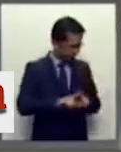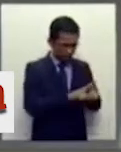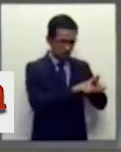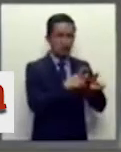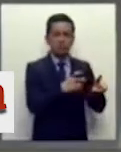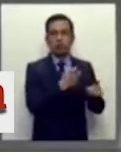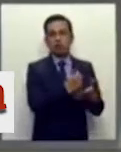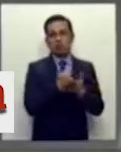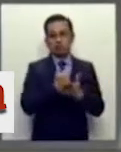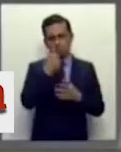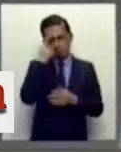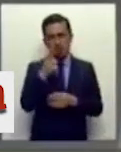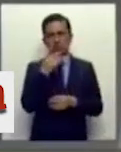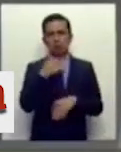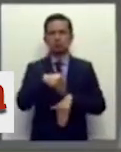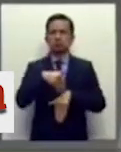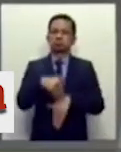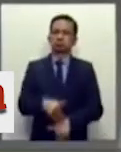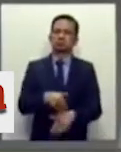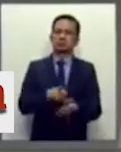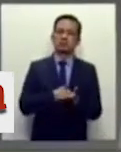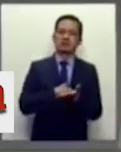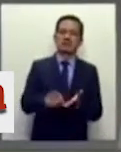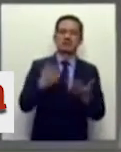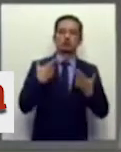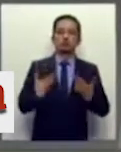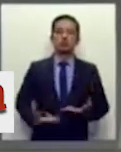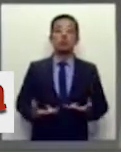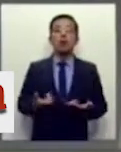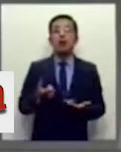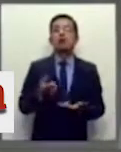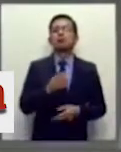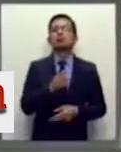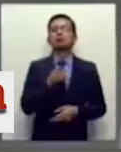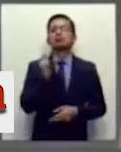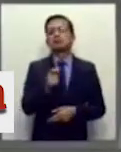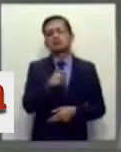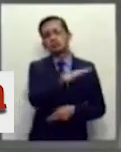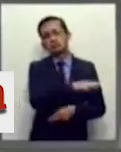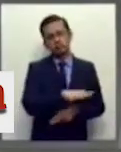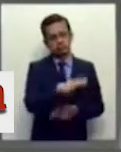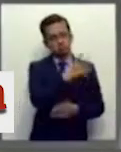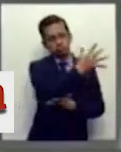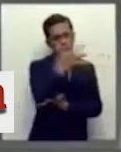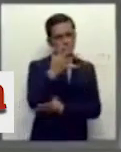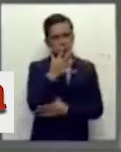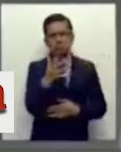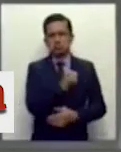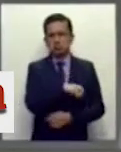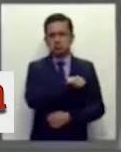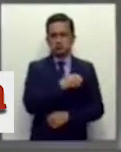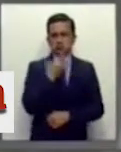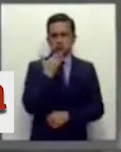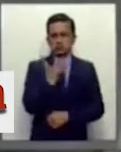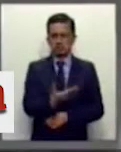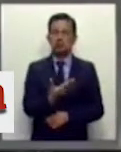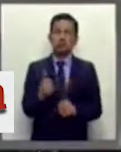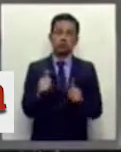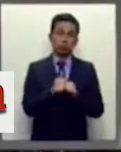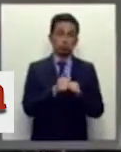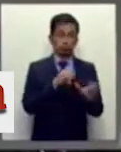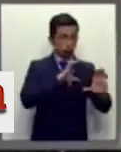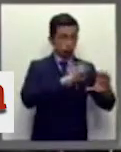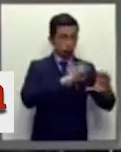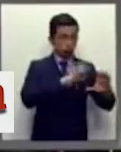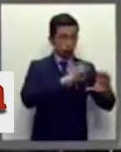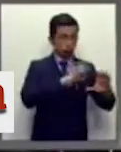la observancia del derecho humano a un medio ambiente sano en virtud de las características propias de cada